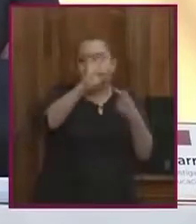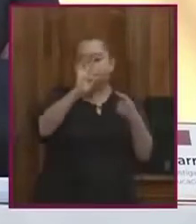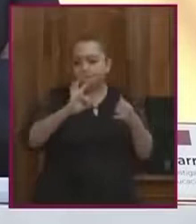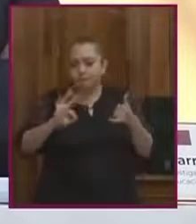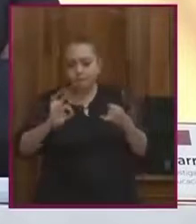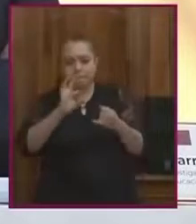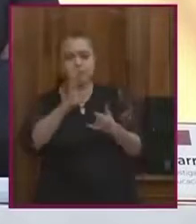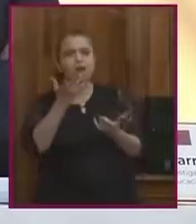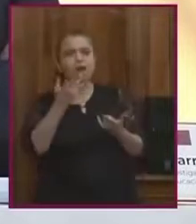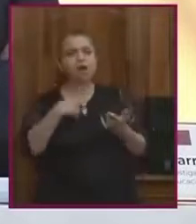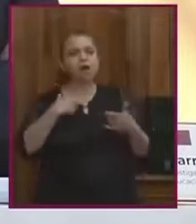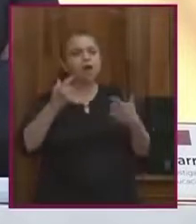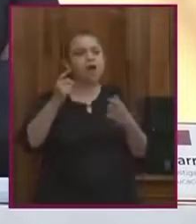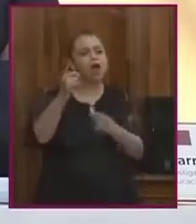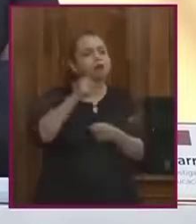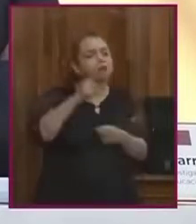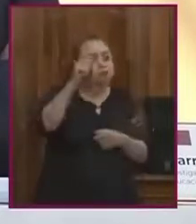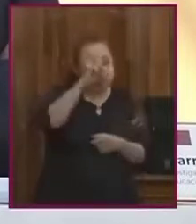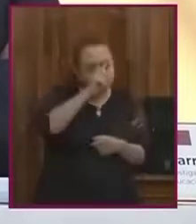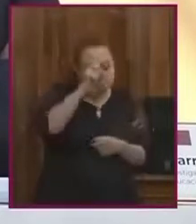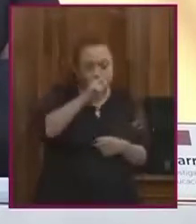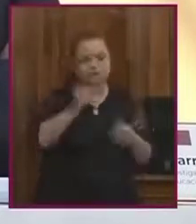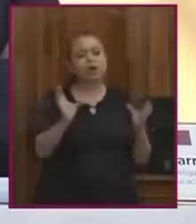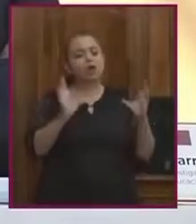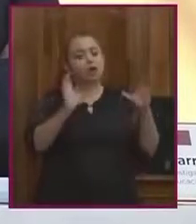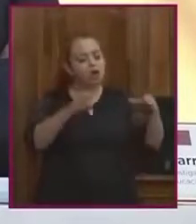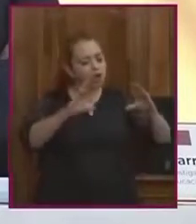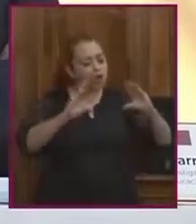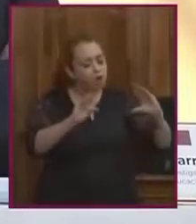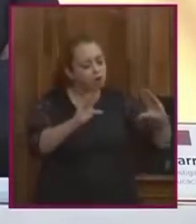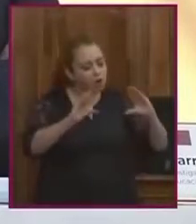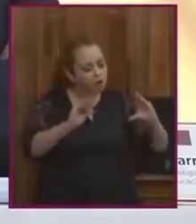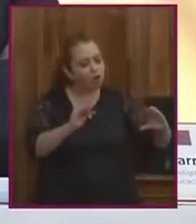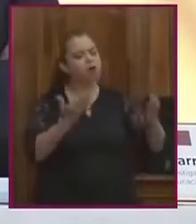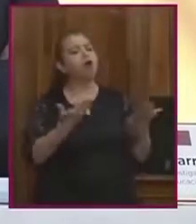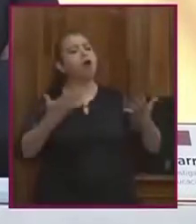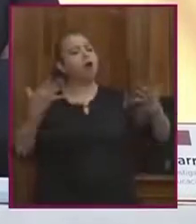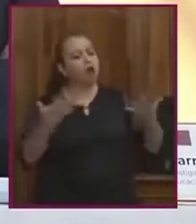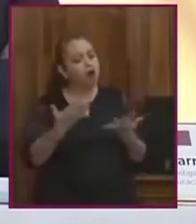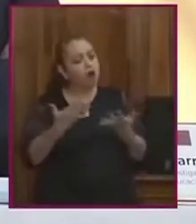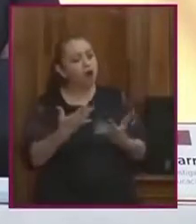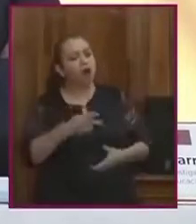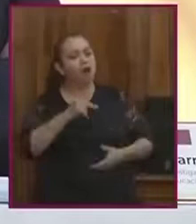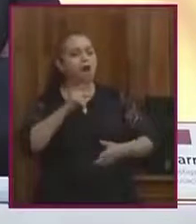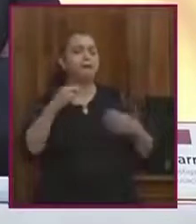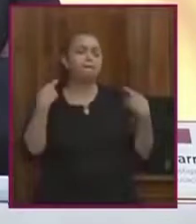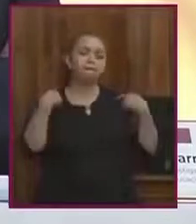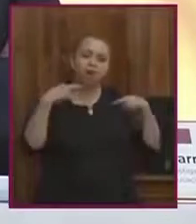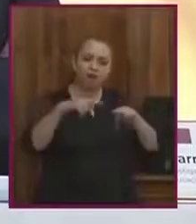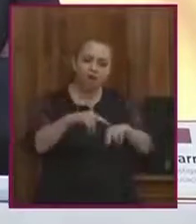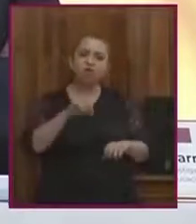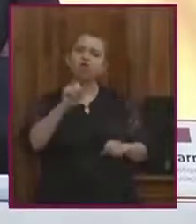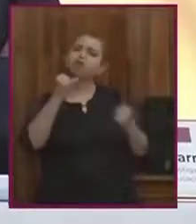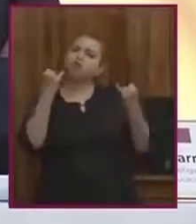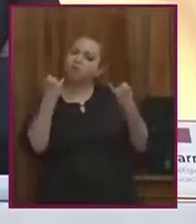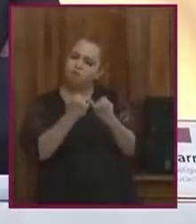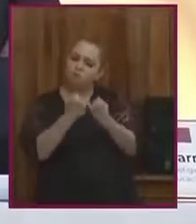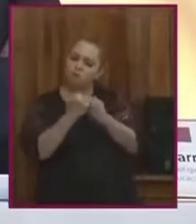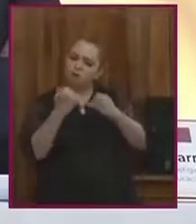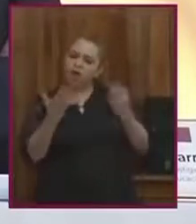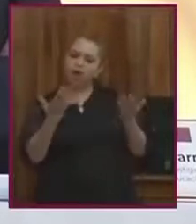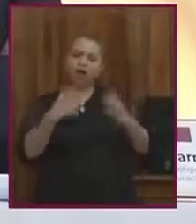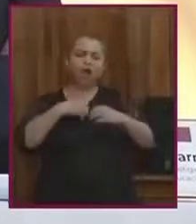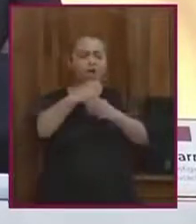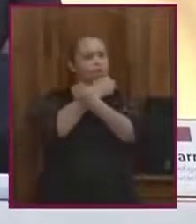elementos centrales del currículo y la labor docente. Igualmente, nos parece esencial una visión de la